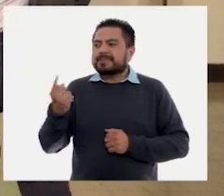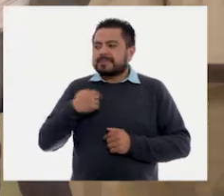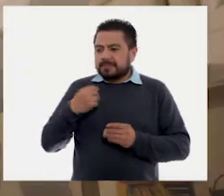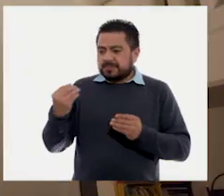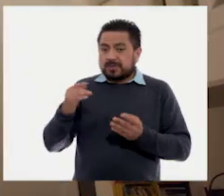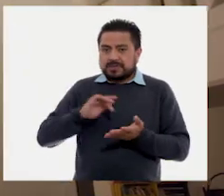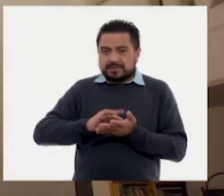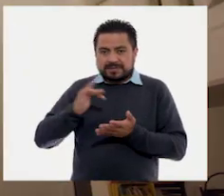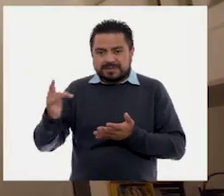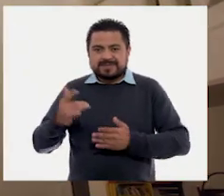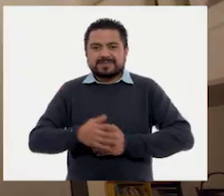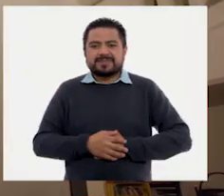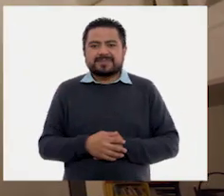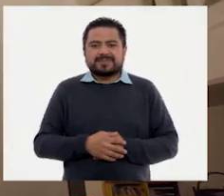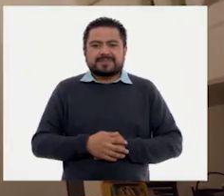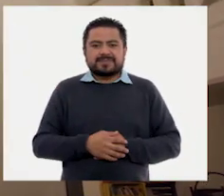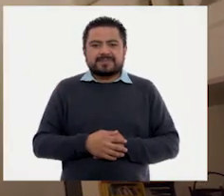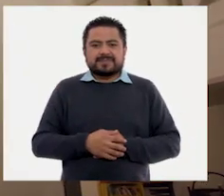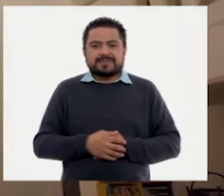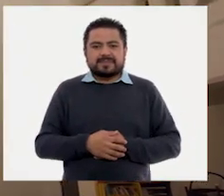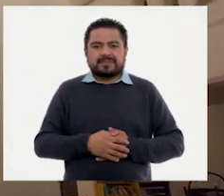muchísimas gracias.